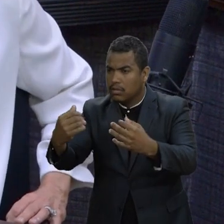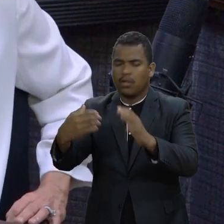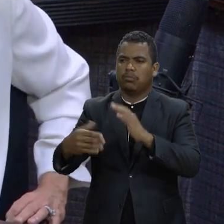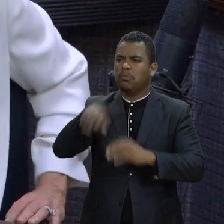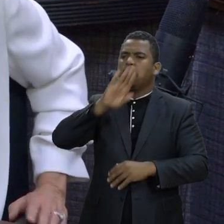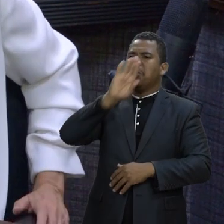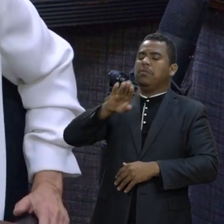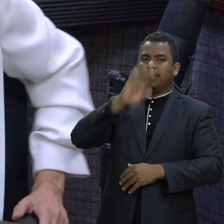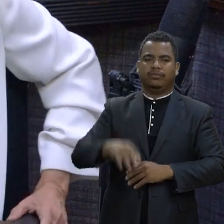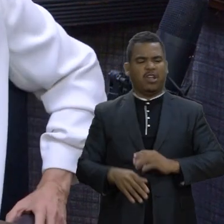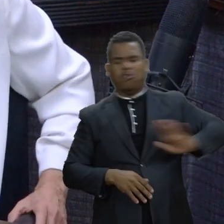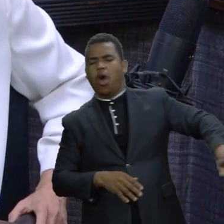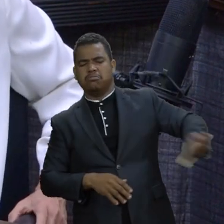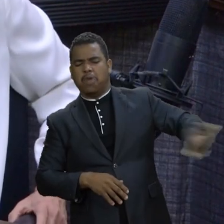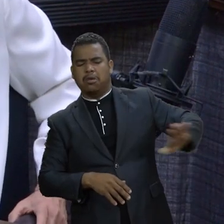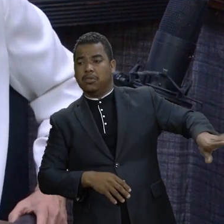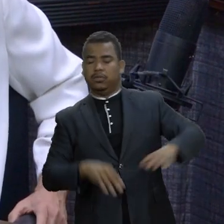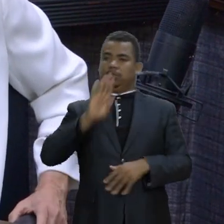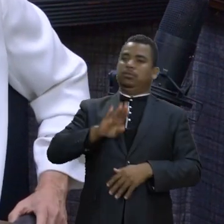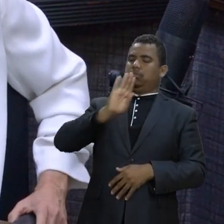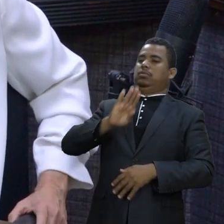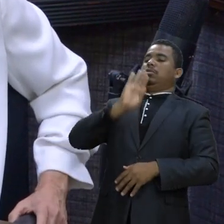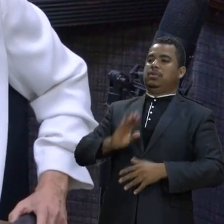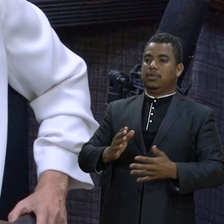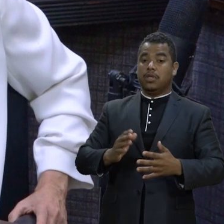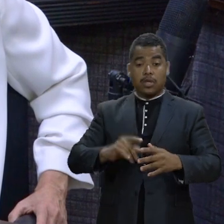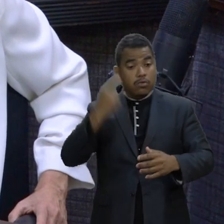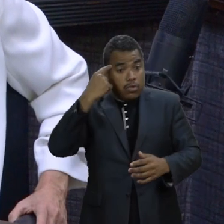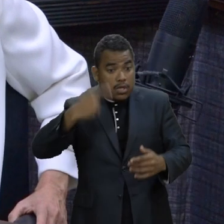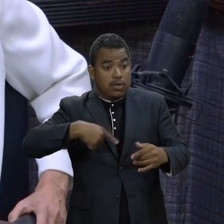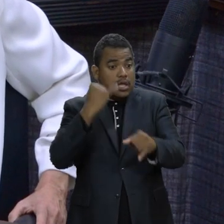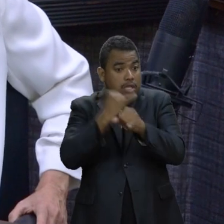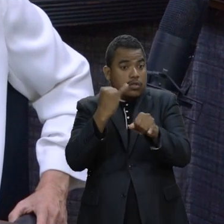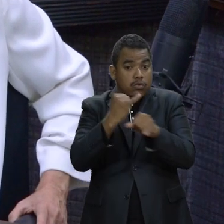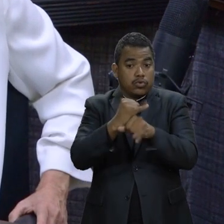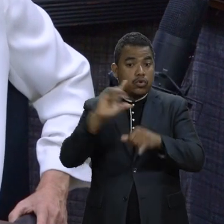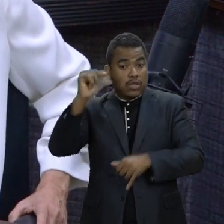Sí. A veces cuando estamos en la reunión, de los lunes de producción,